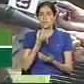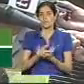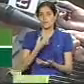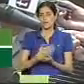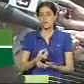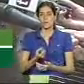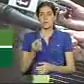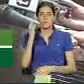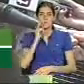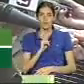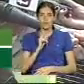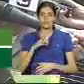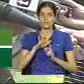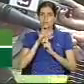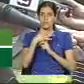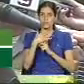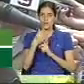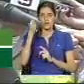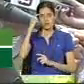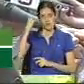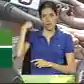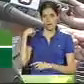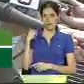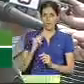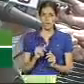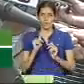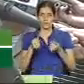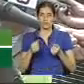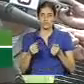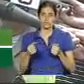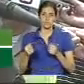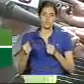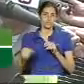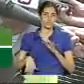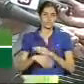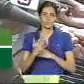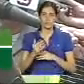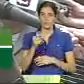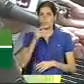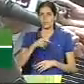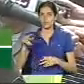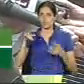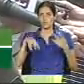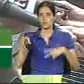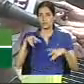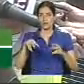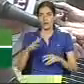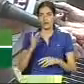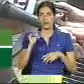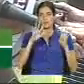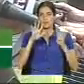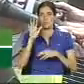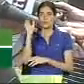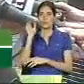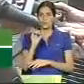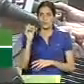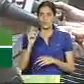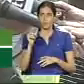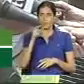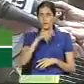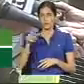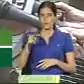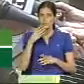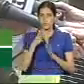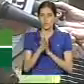Bolívar. En cuanto a esta situación, desde el día de ayer que empezó el retorno de los temporadistas, tenemos desplegado 95 puntos de control de